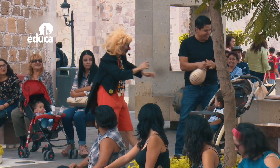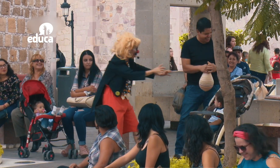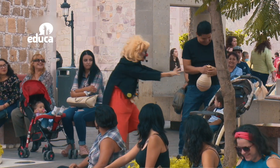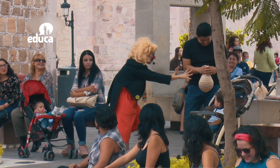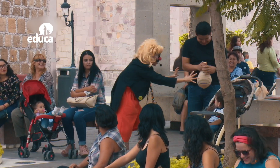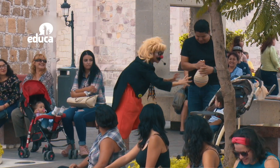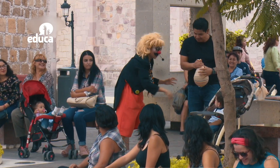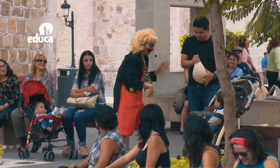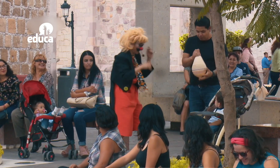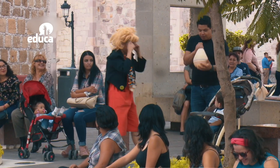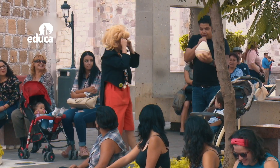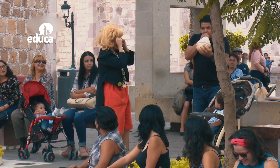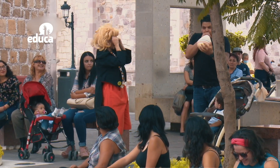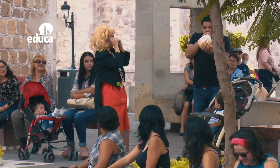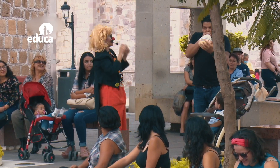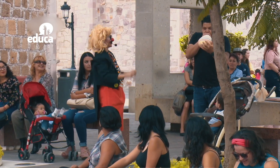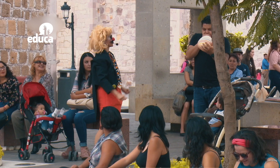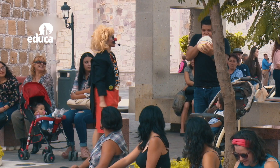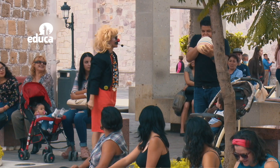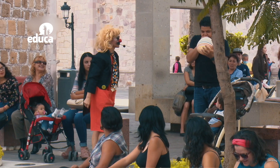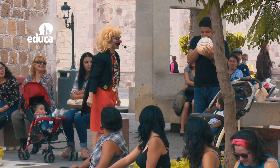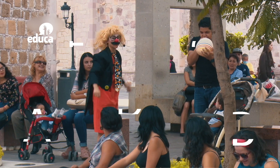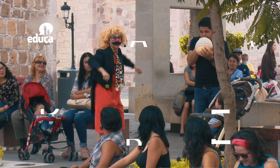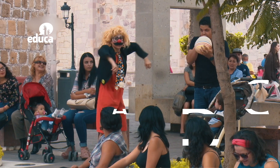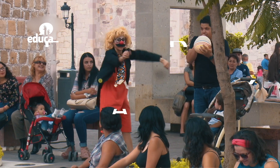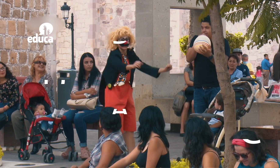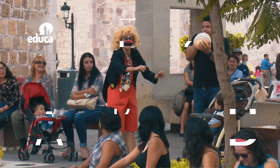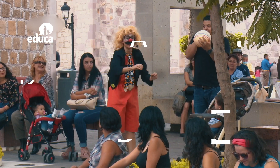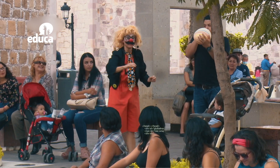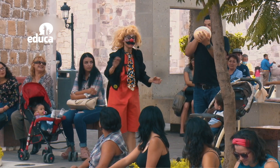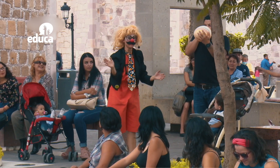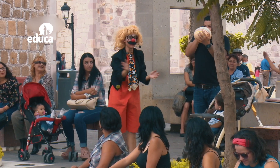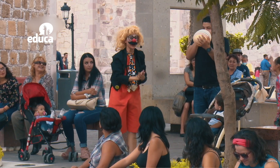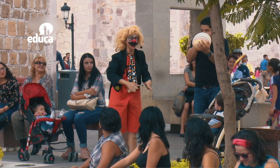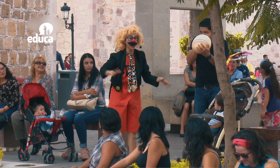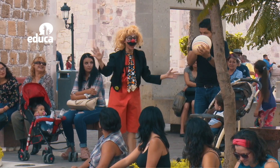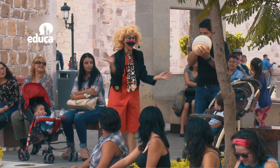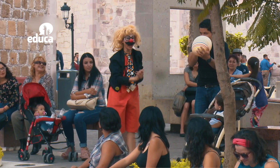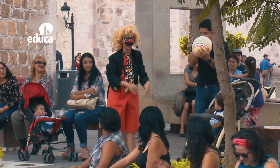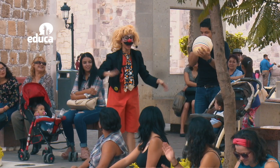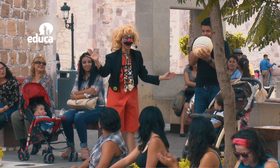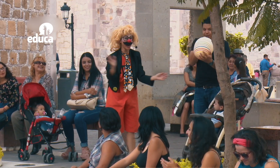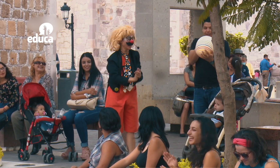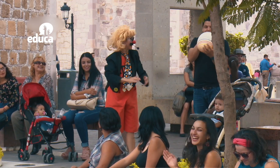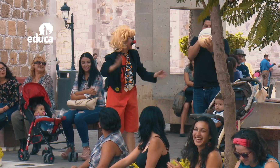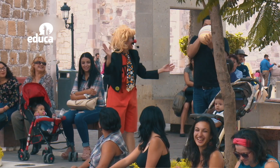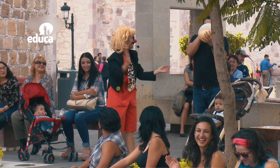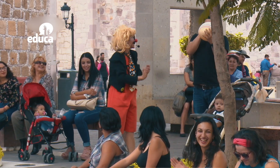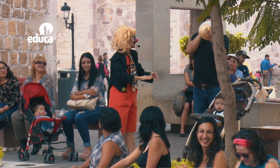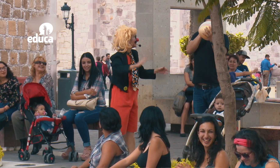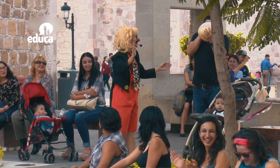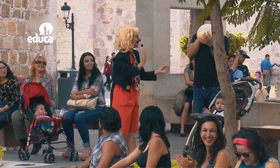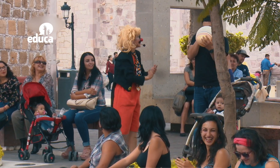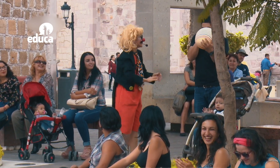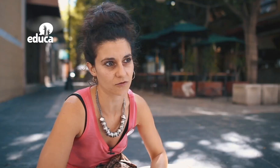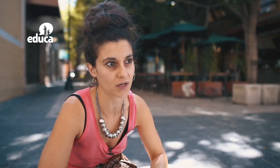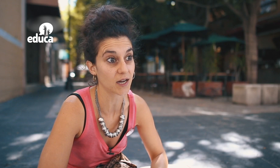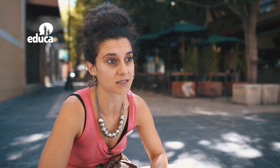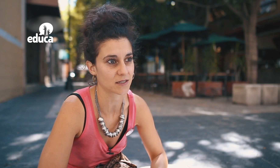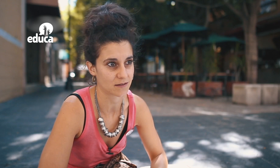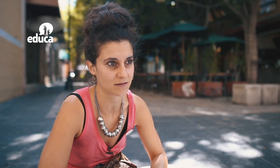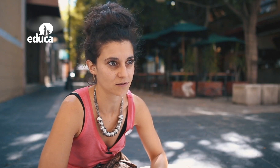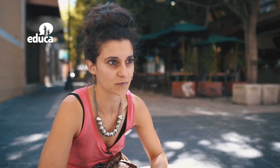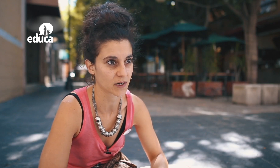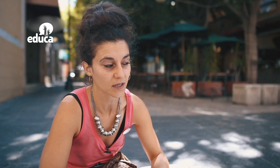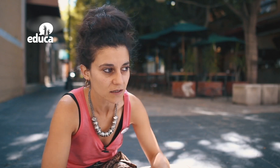entonces en la tercera escena se te cierra un poco más el montaje, ¿no? Ese tipo de detallitos no podés hacer tanto